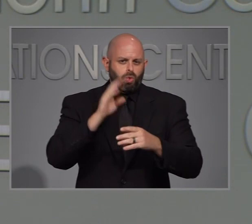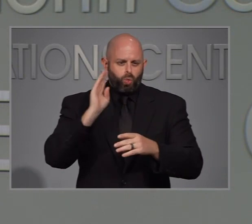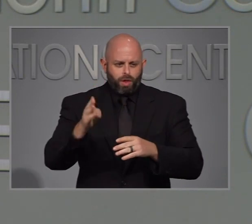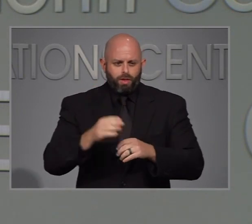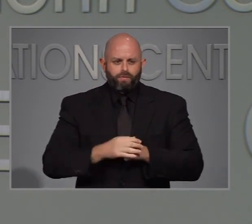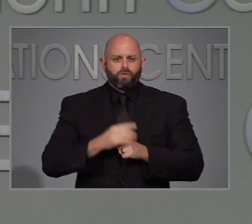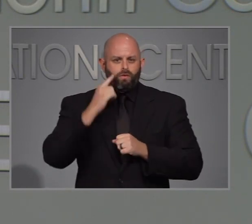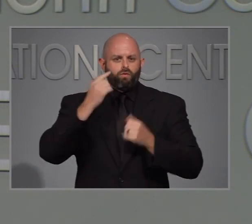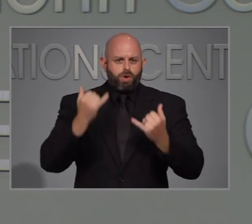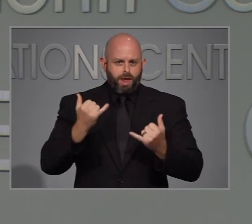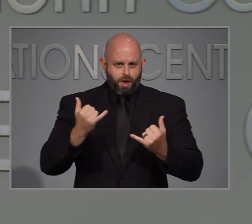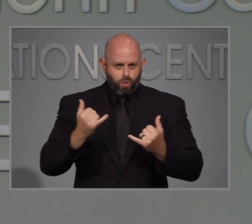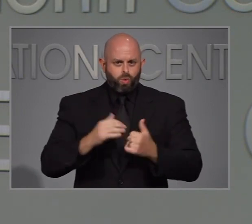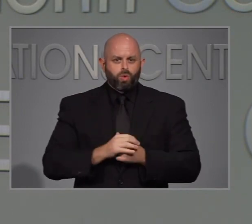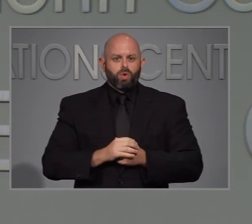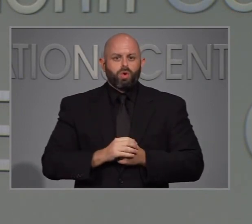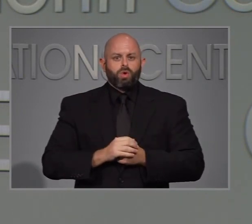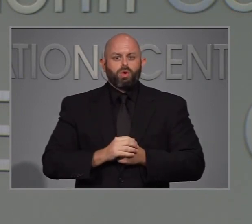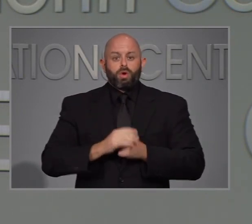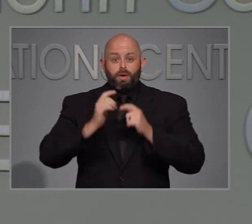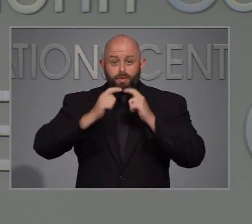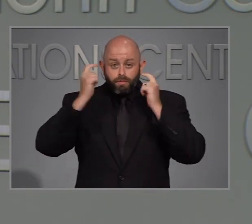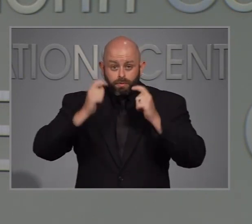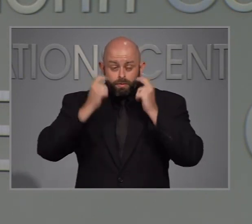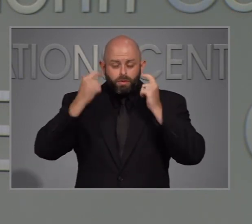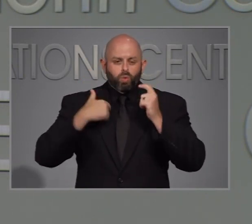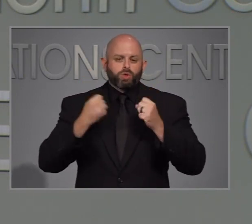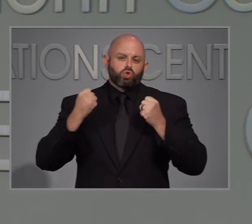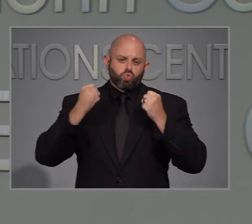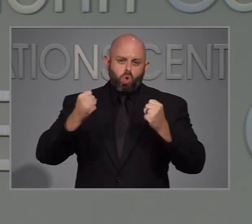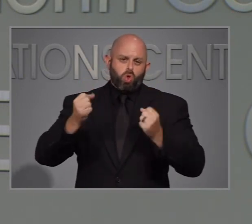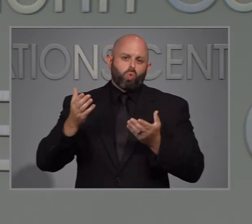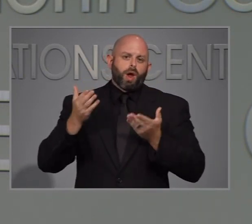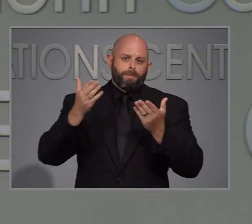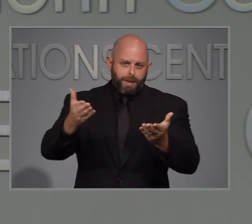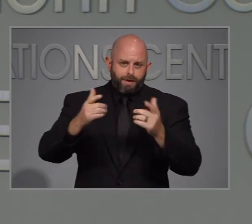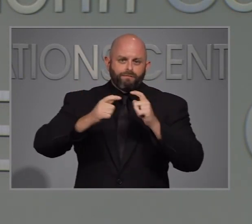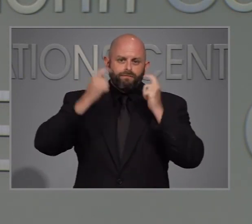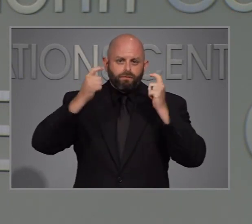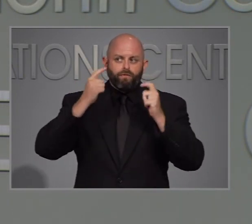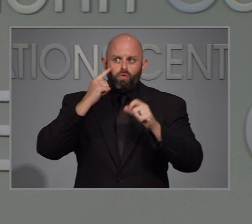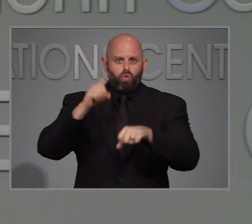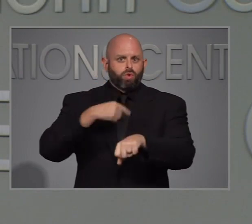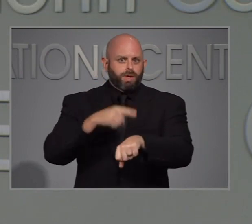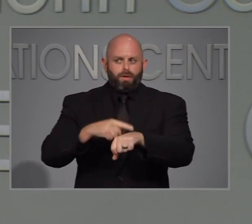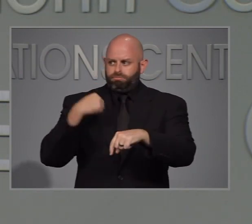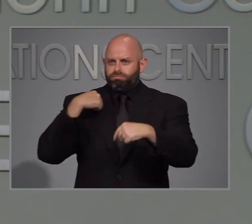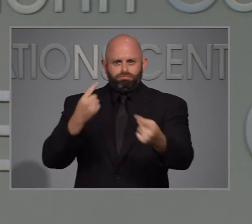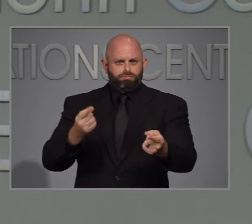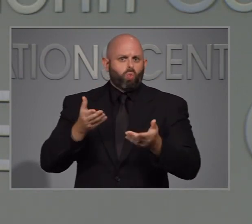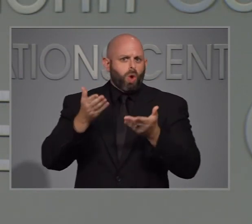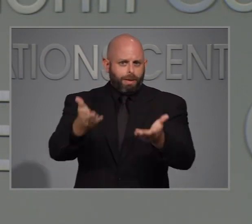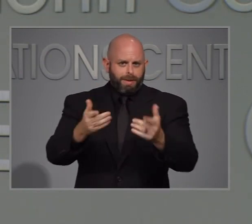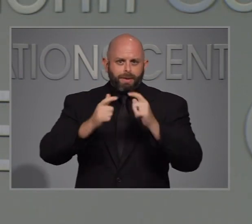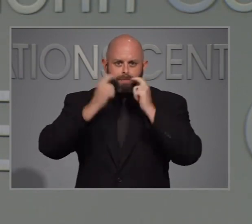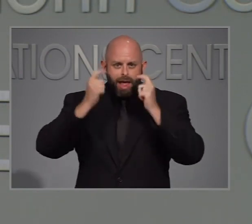planeamos ahora. Ahora, en cuanto a mascarillas y cubrebocas, hemos estado recomendando enfáticamente que las personas lo